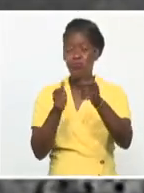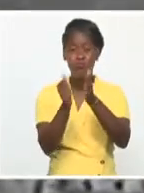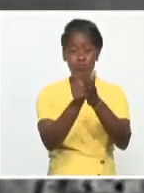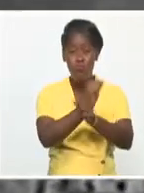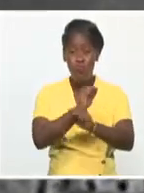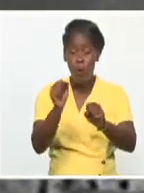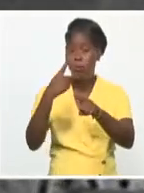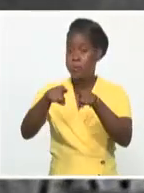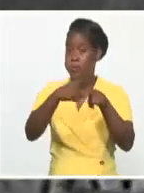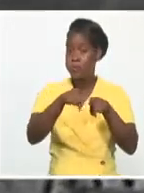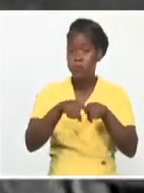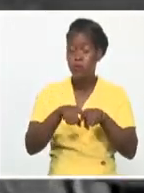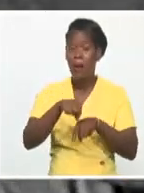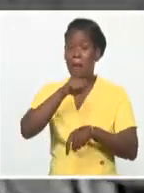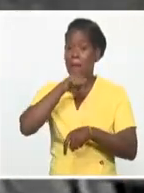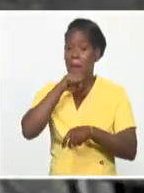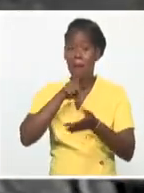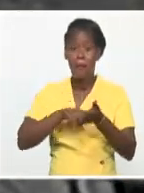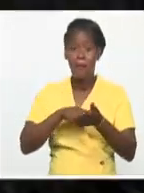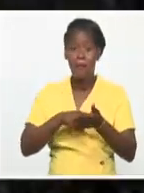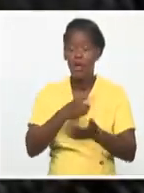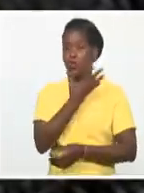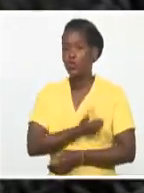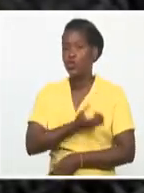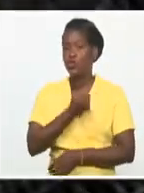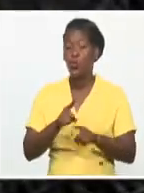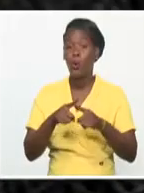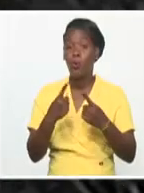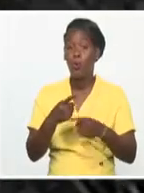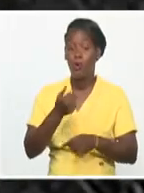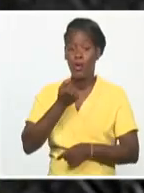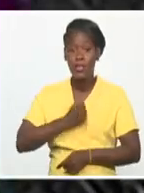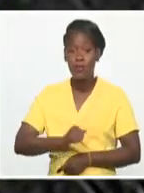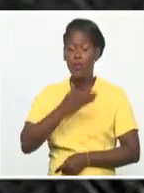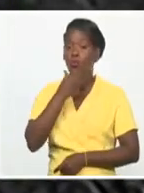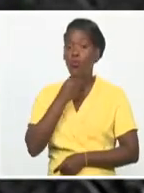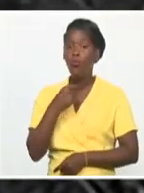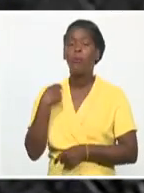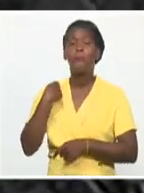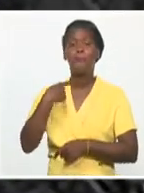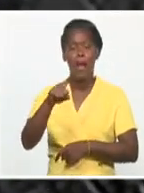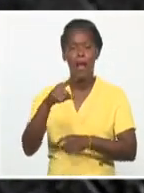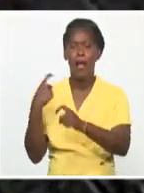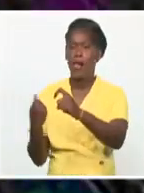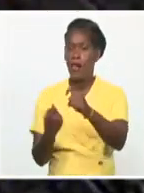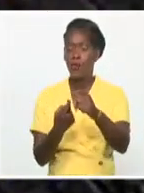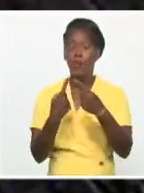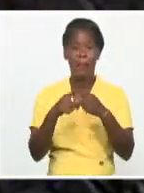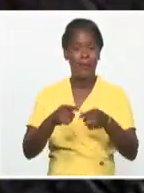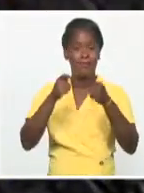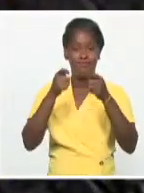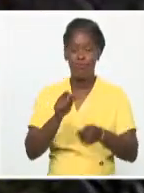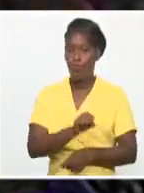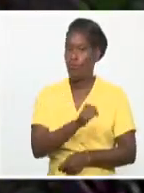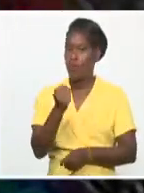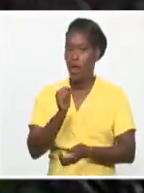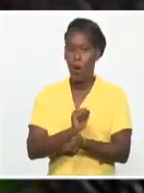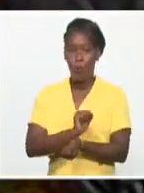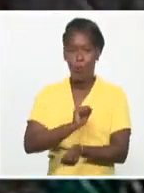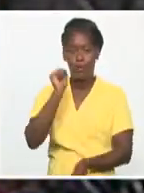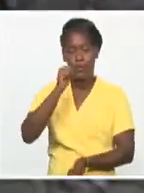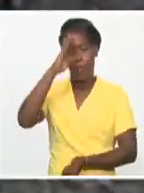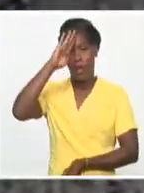uvero detonó la moral de la joven guerrilla vendrían días de dura prueba pero ahora pensé era una certeza dairon changa rams